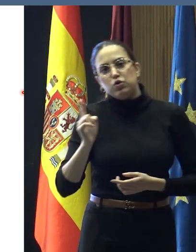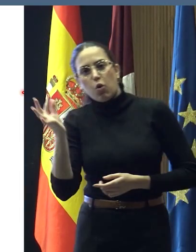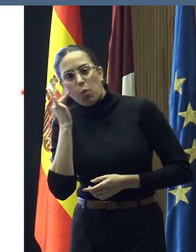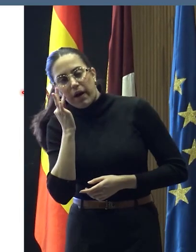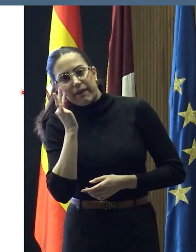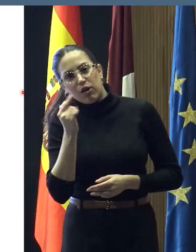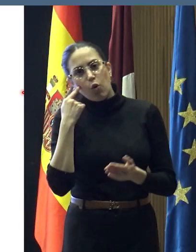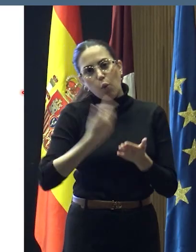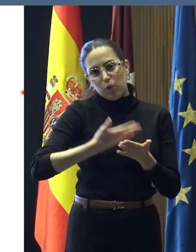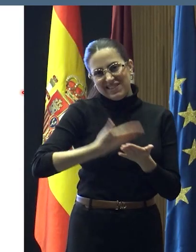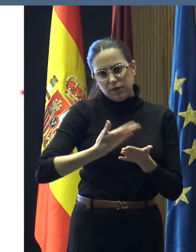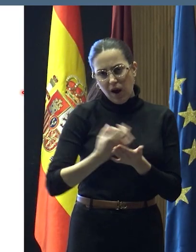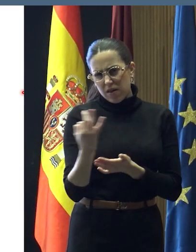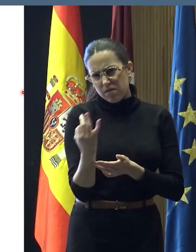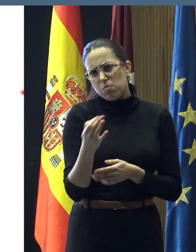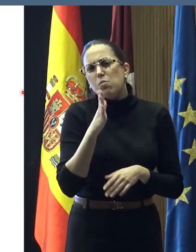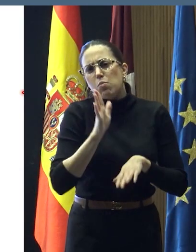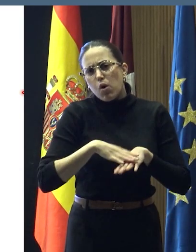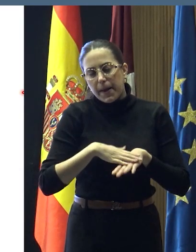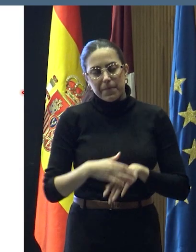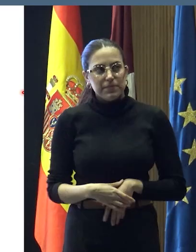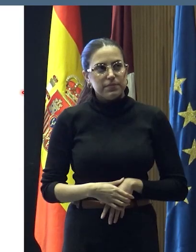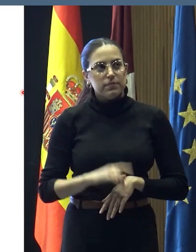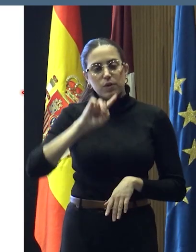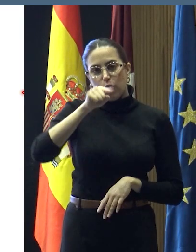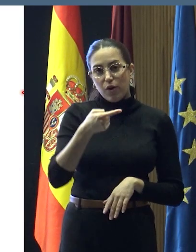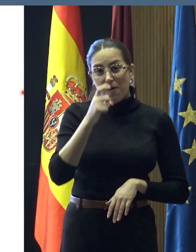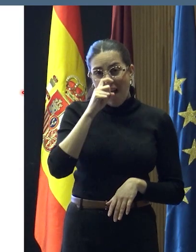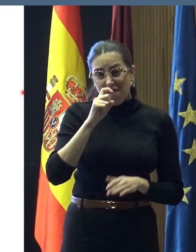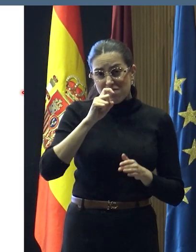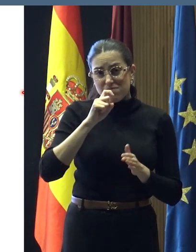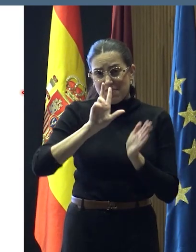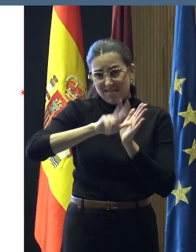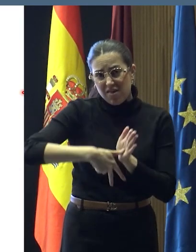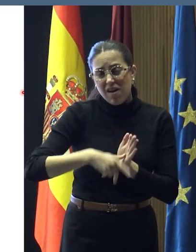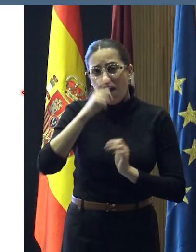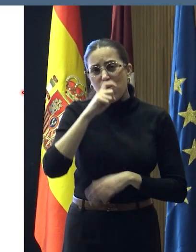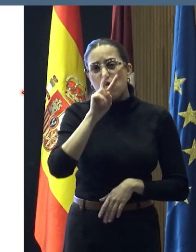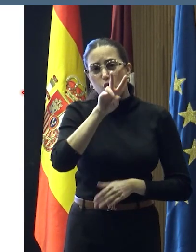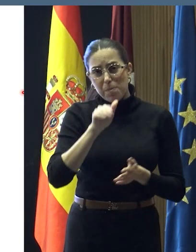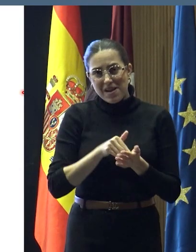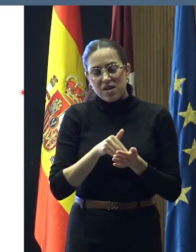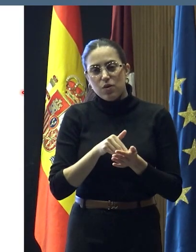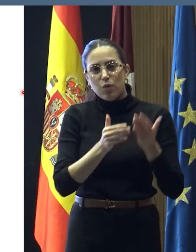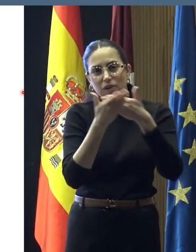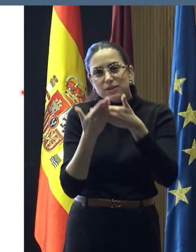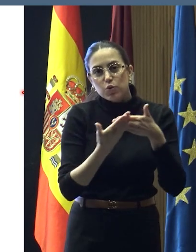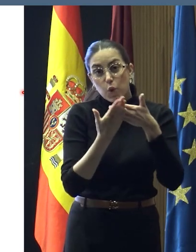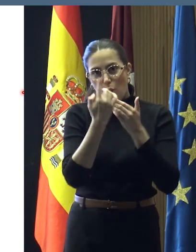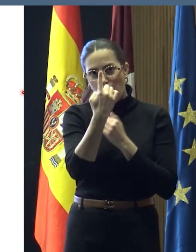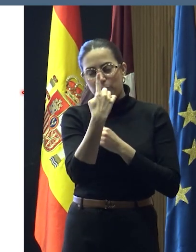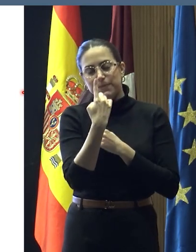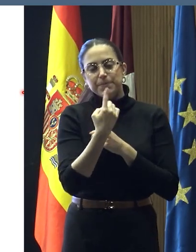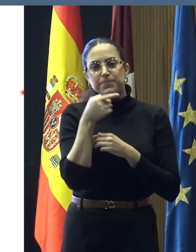incluido un sexo. En el año 2000, un estudio que